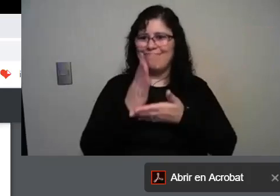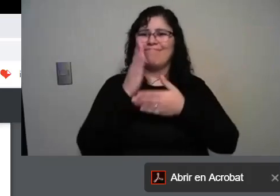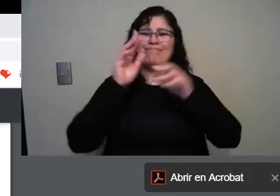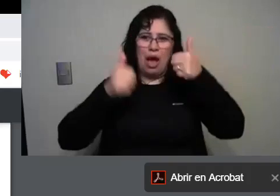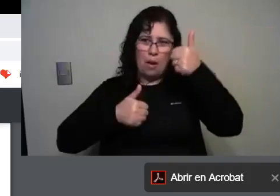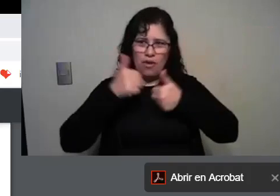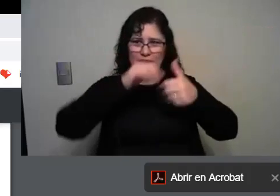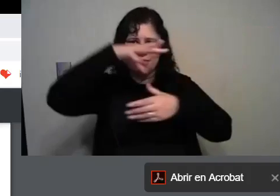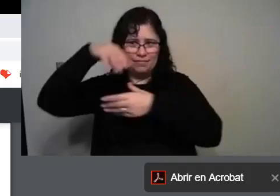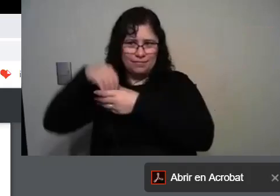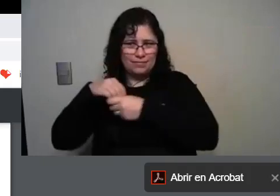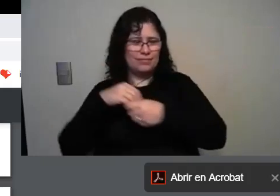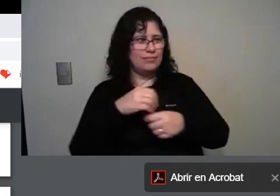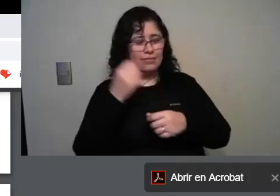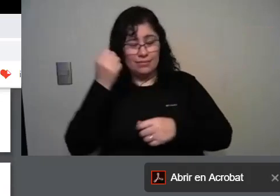Matías, ¿estamos?